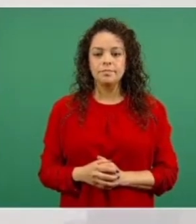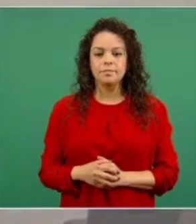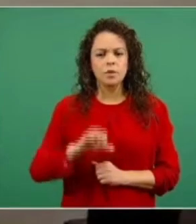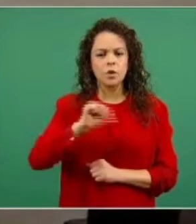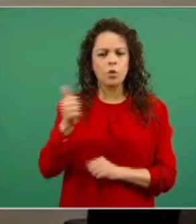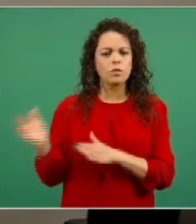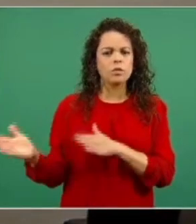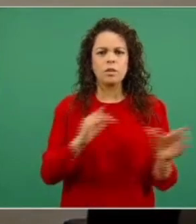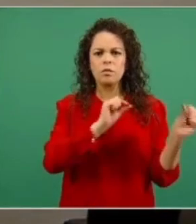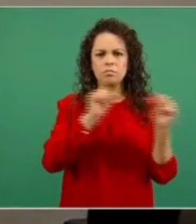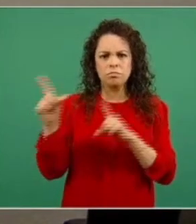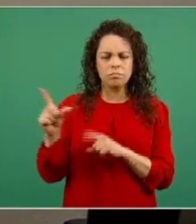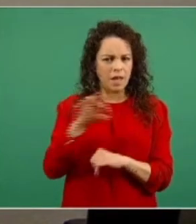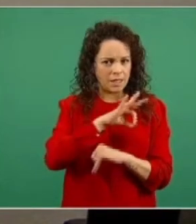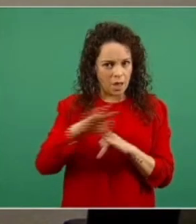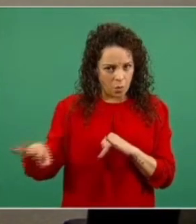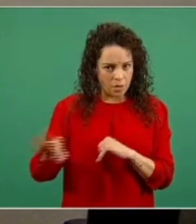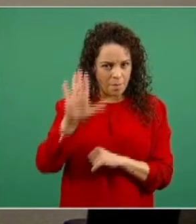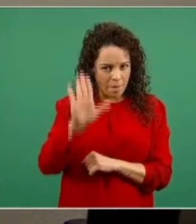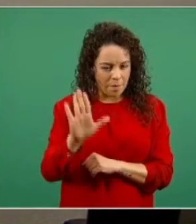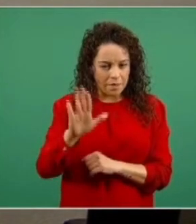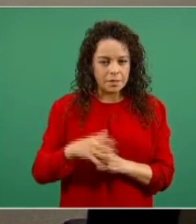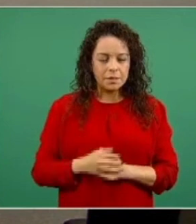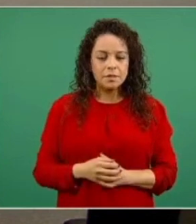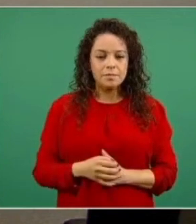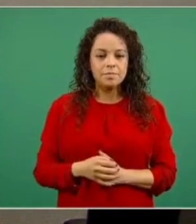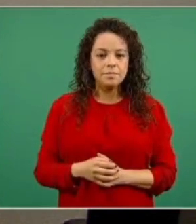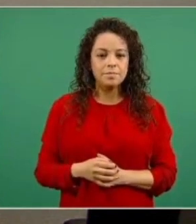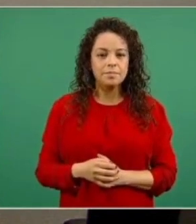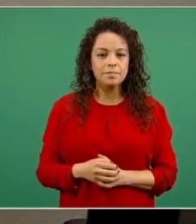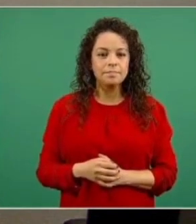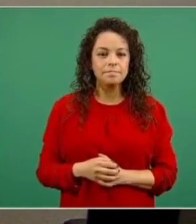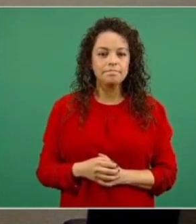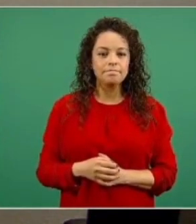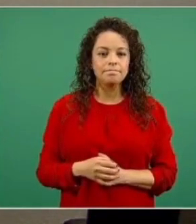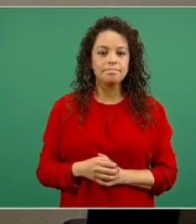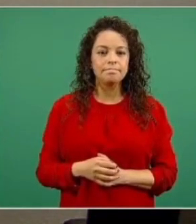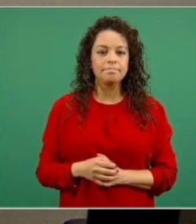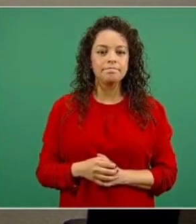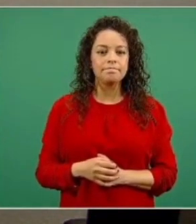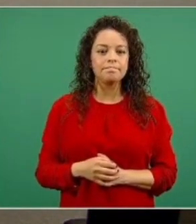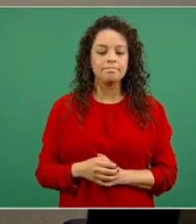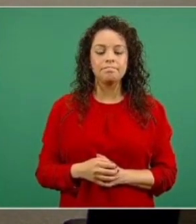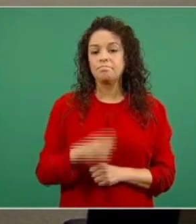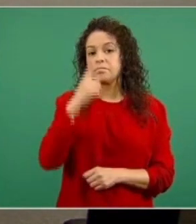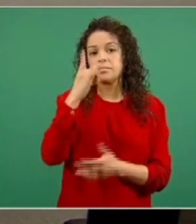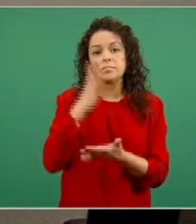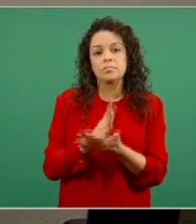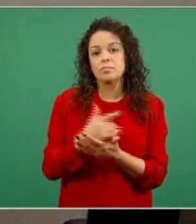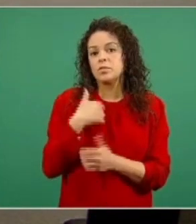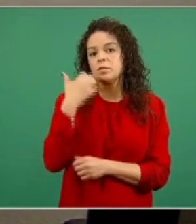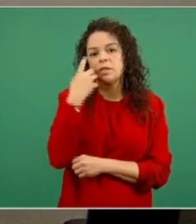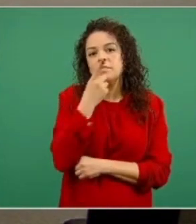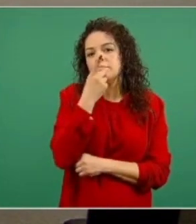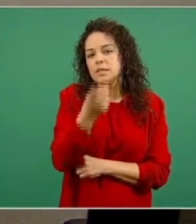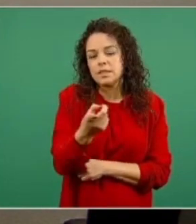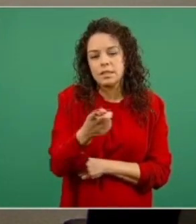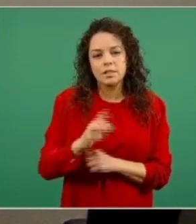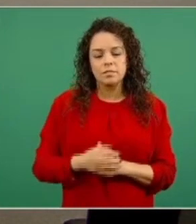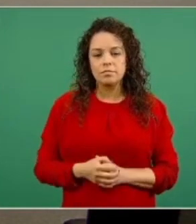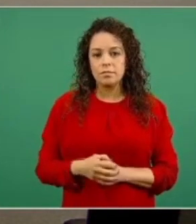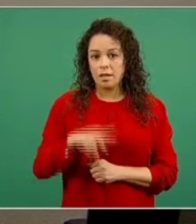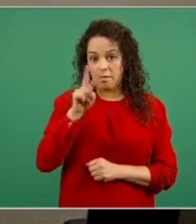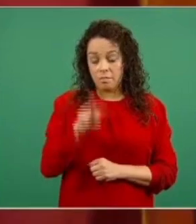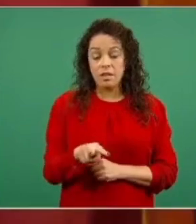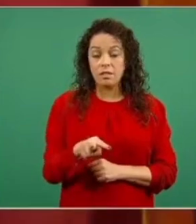es la última. Gracias. Solamente mencionar Es mucho lo que